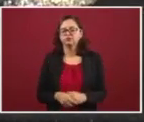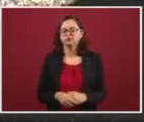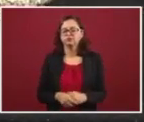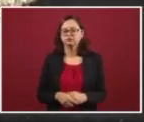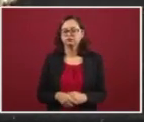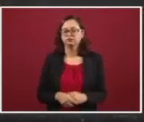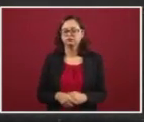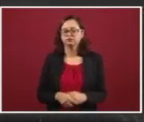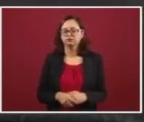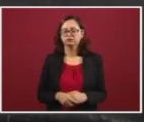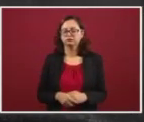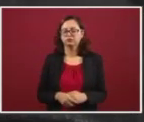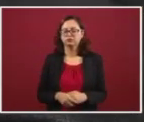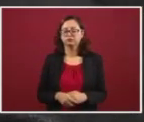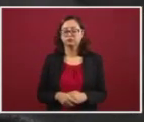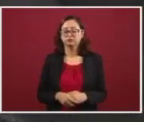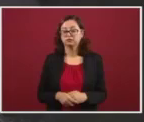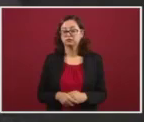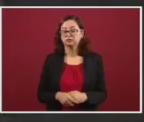Son joyas